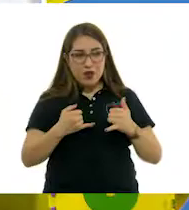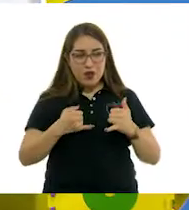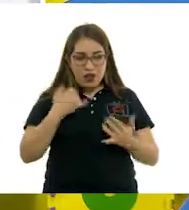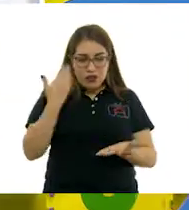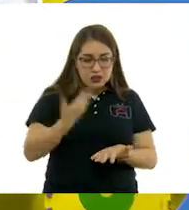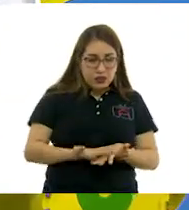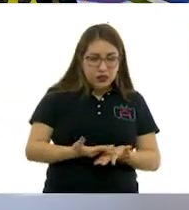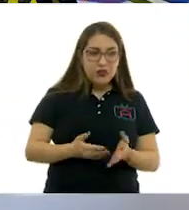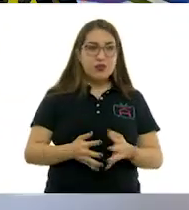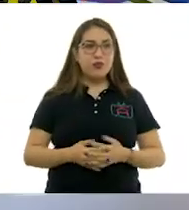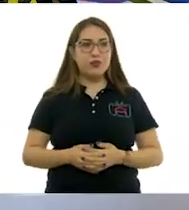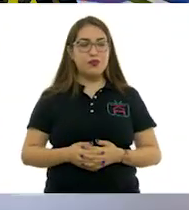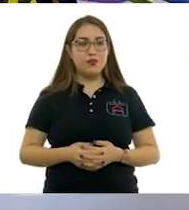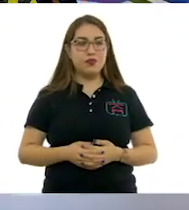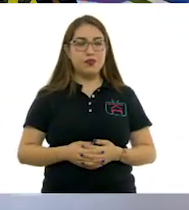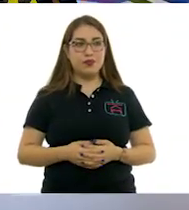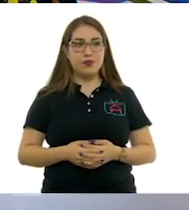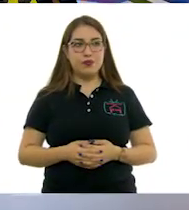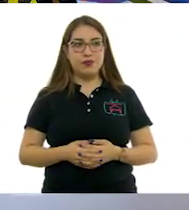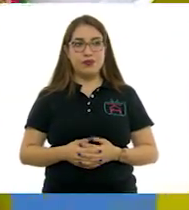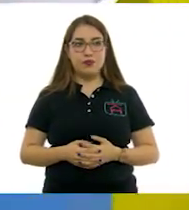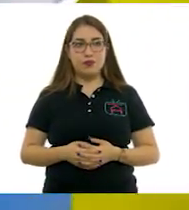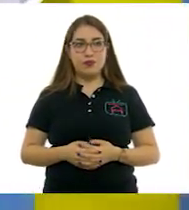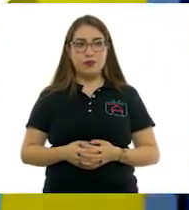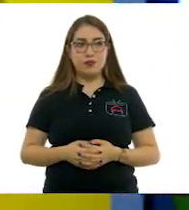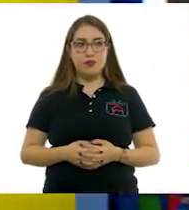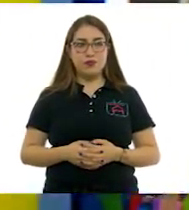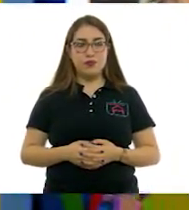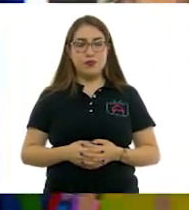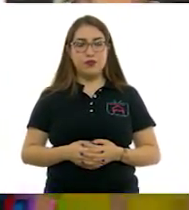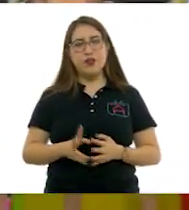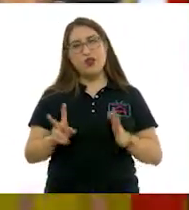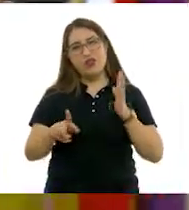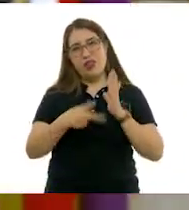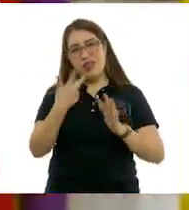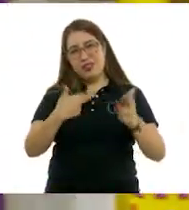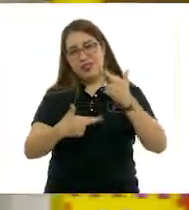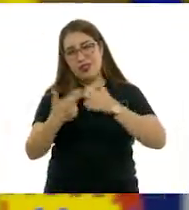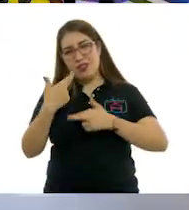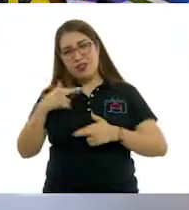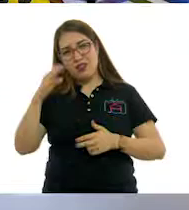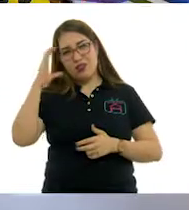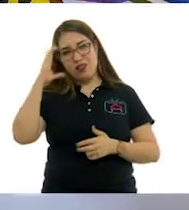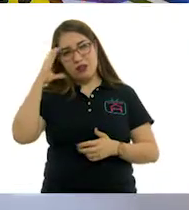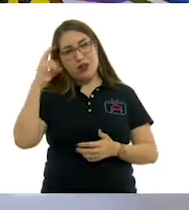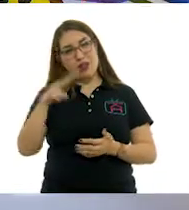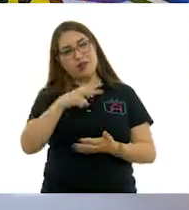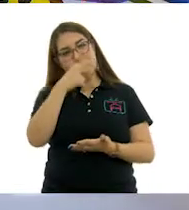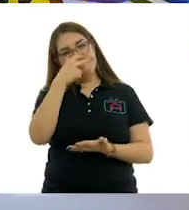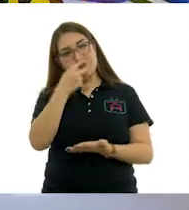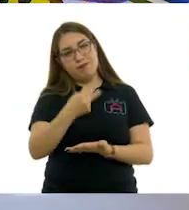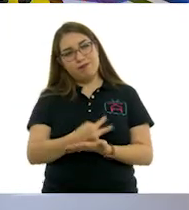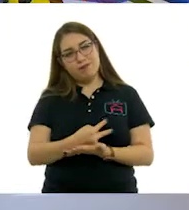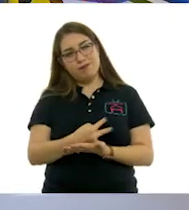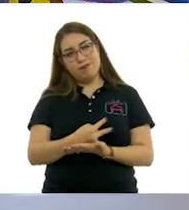uno. Vamos a ponerlo. Ay, me voy a volver a acostar otro ratito.